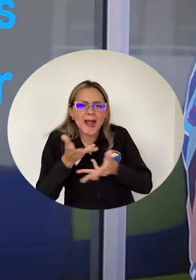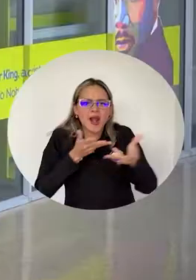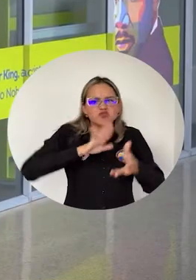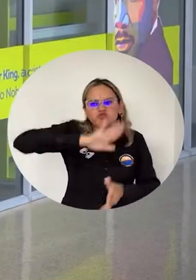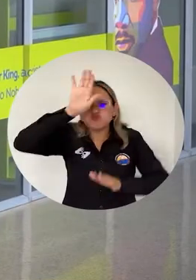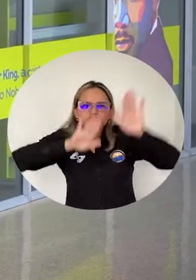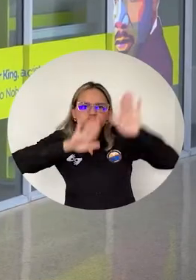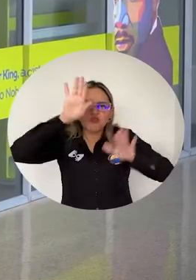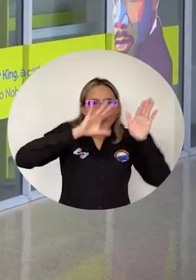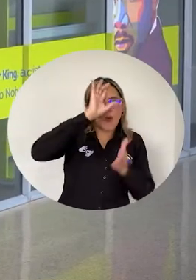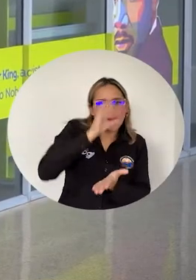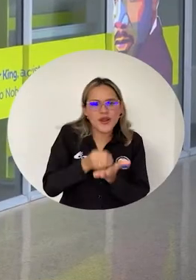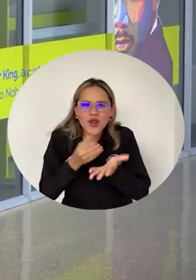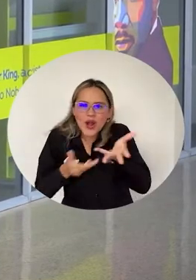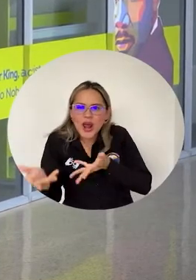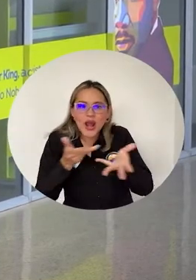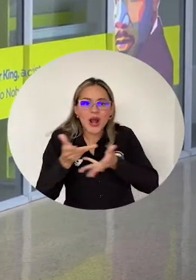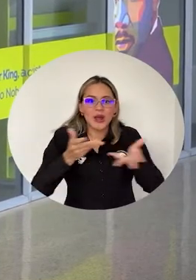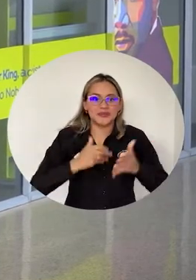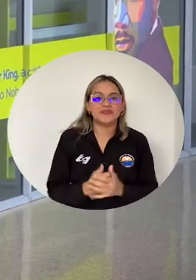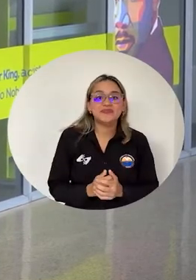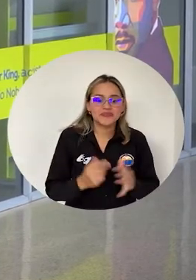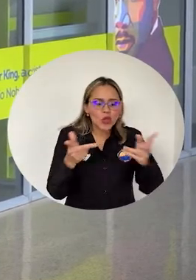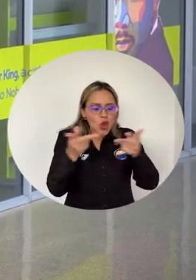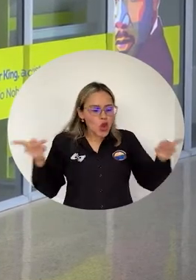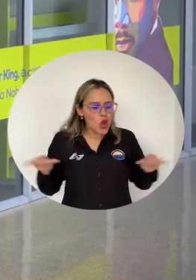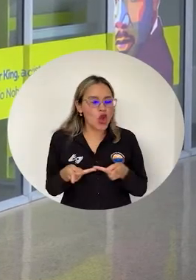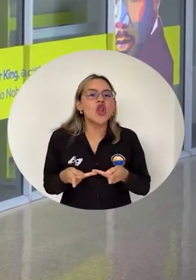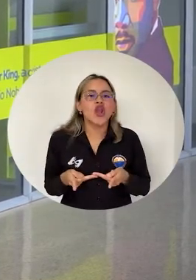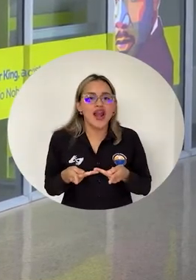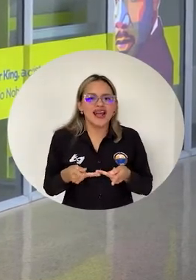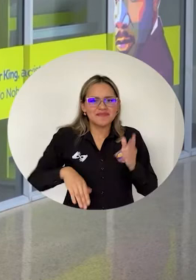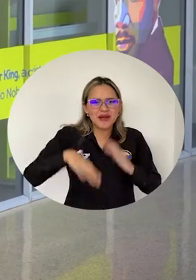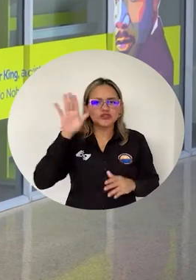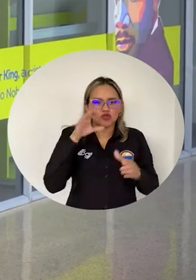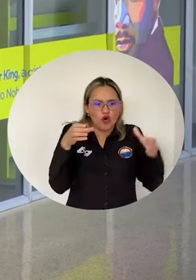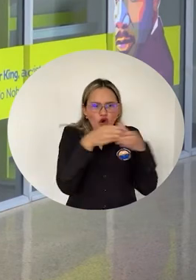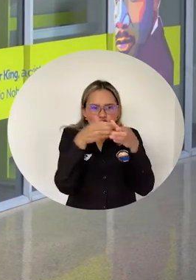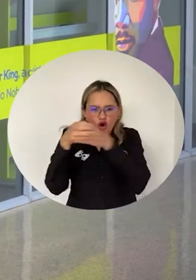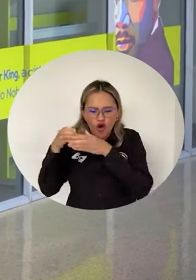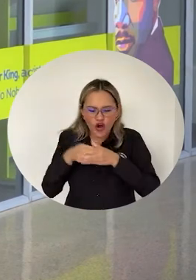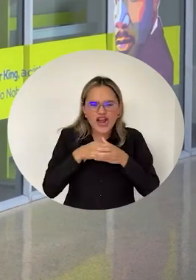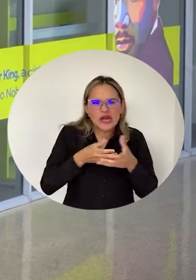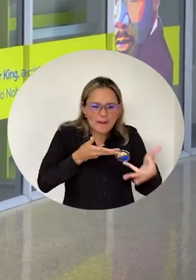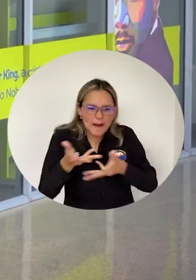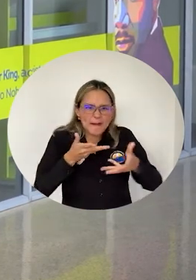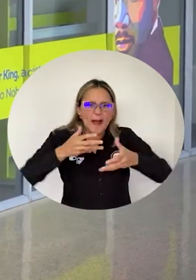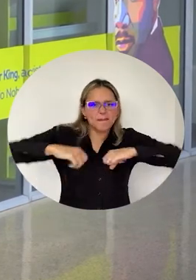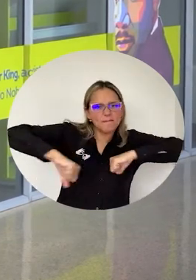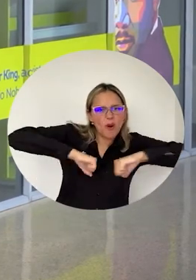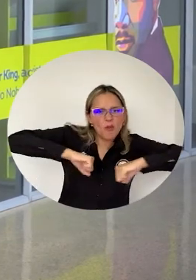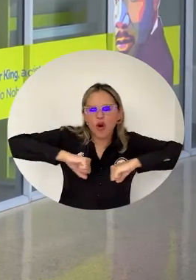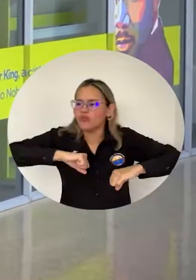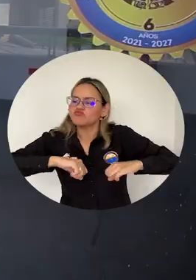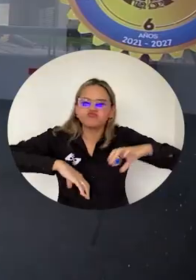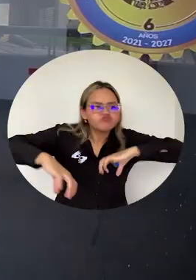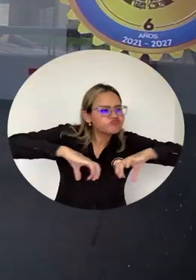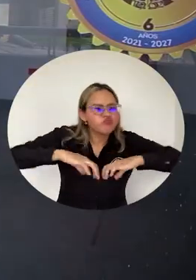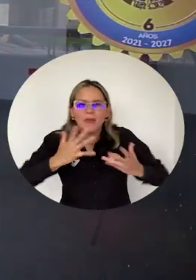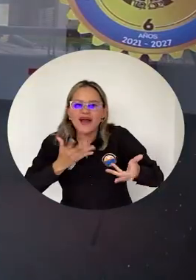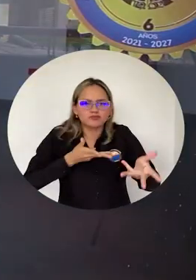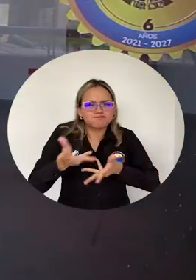que todos podamos participar e interactuar Es un lugar donde las organizaciones y estos movimientos podrán seguir